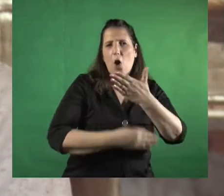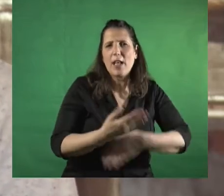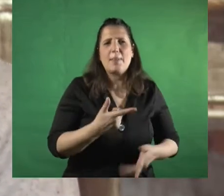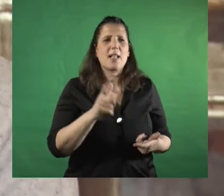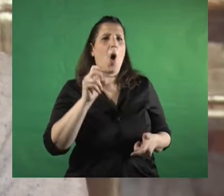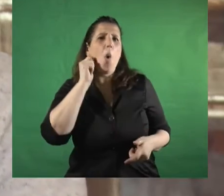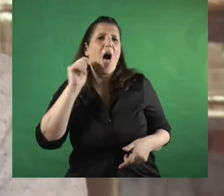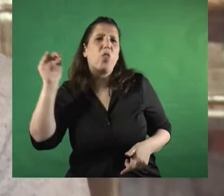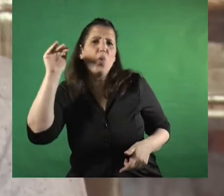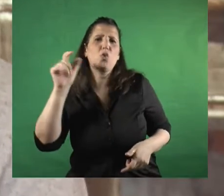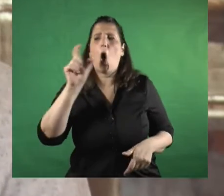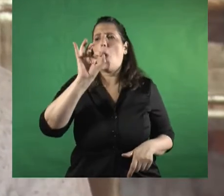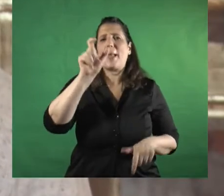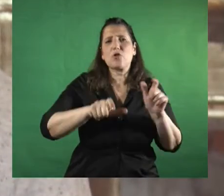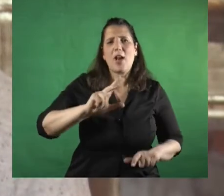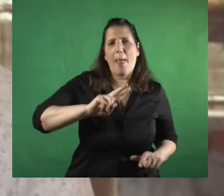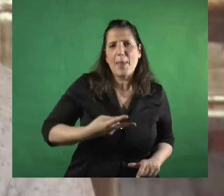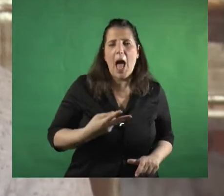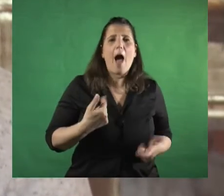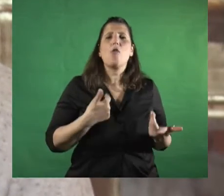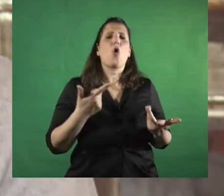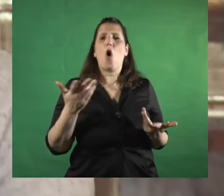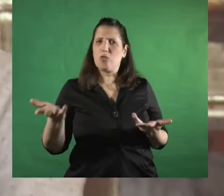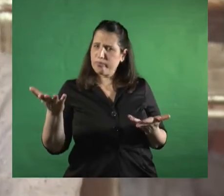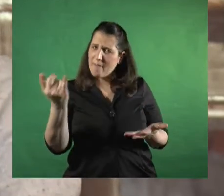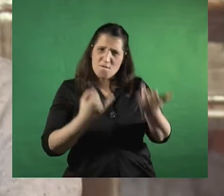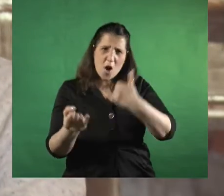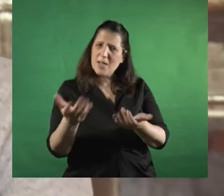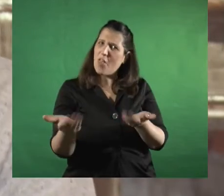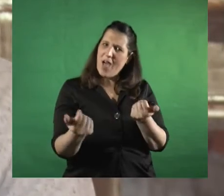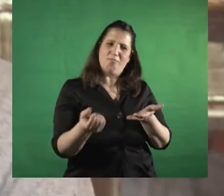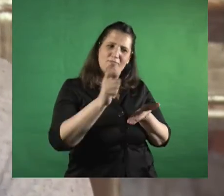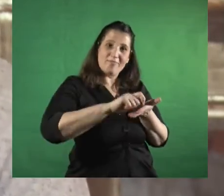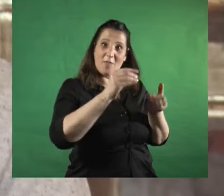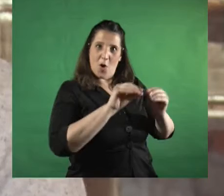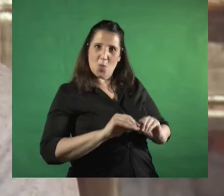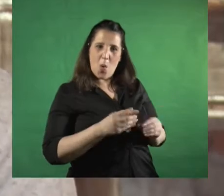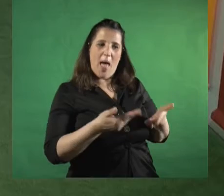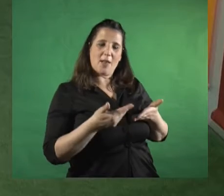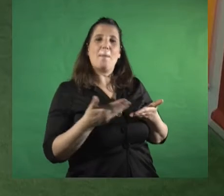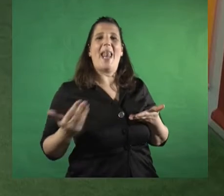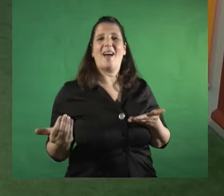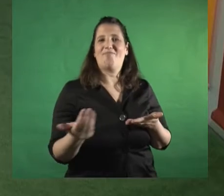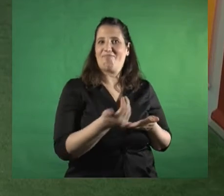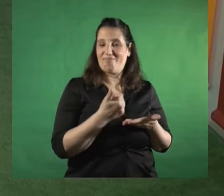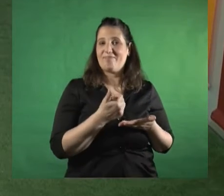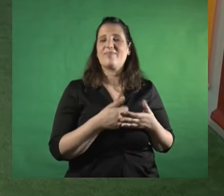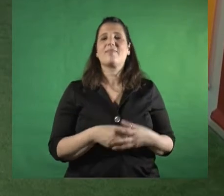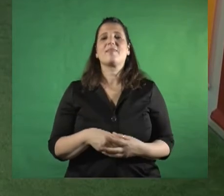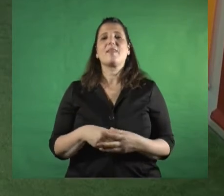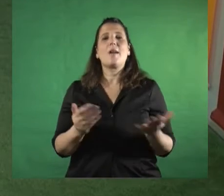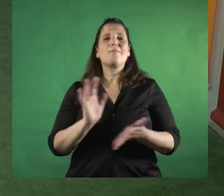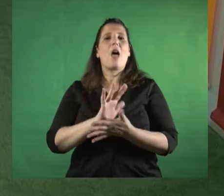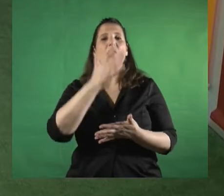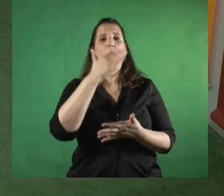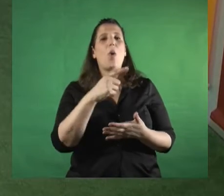personas trans en los clubes las conformaciones de las comisiones directivas quienes tienen acceso al deporte y quienes no en cada un mapa de situación que permite después